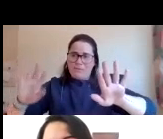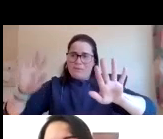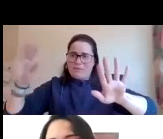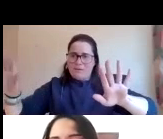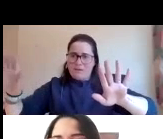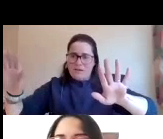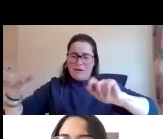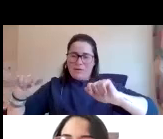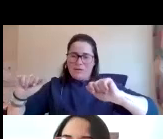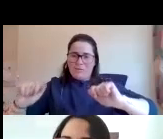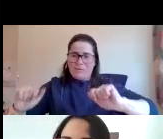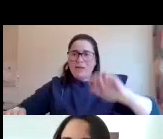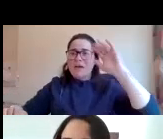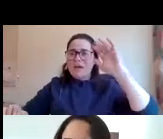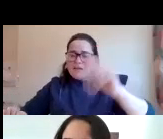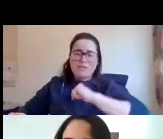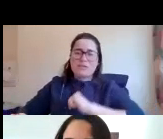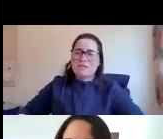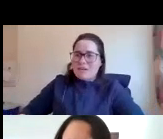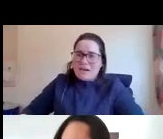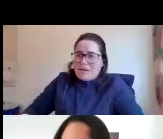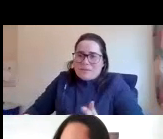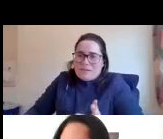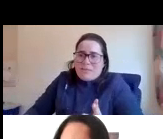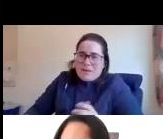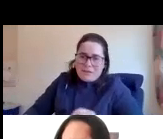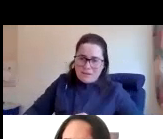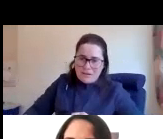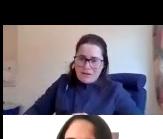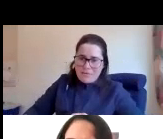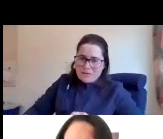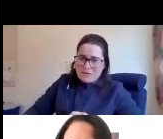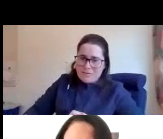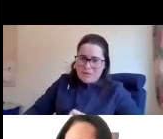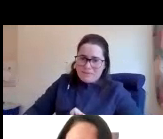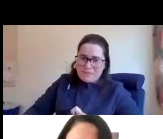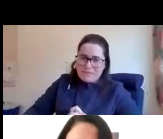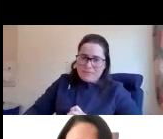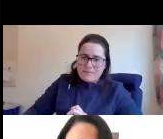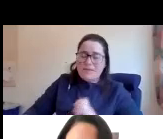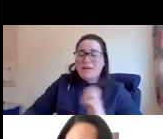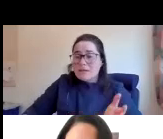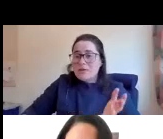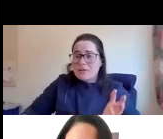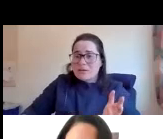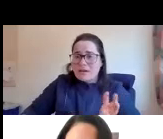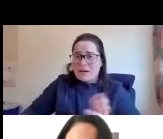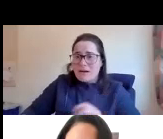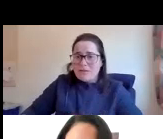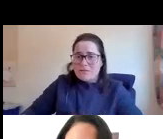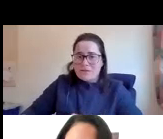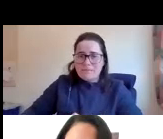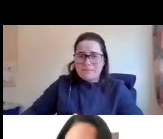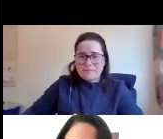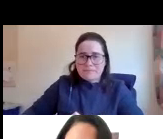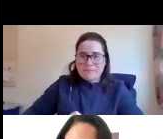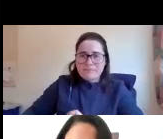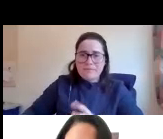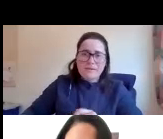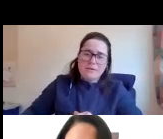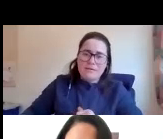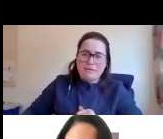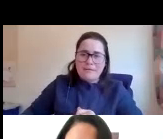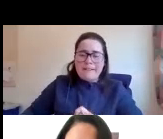de precipitación y agua residual, y entonces están en la capacidad para tratar el agua residual. Y así no logra entrar al lago, ¿verdad?